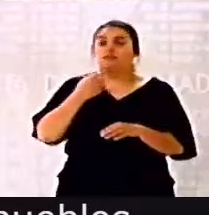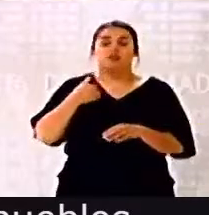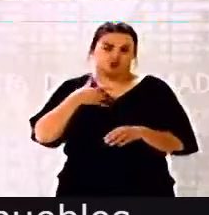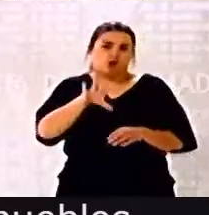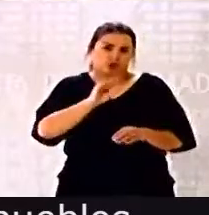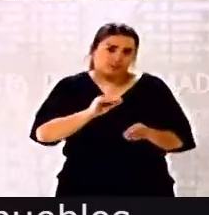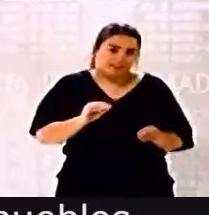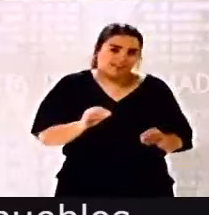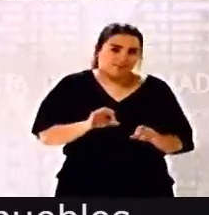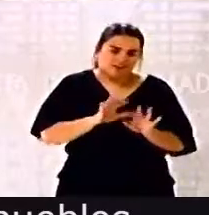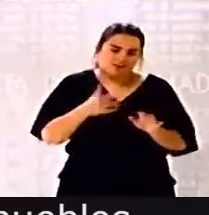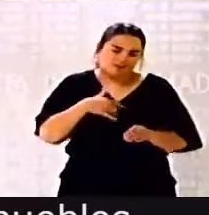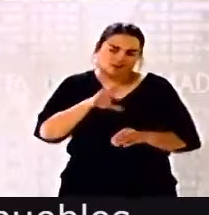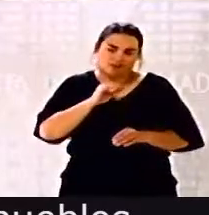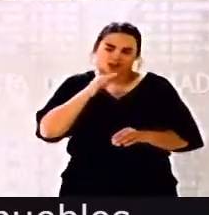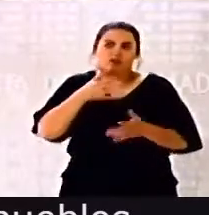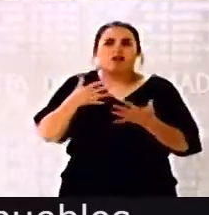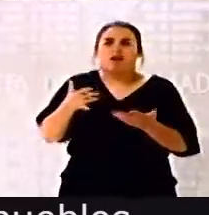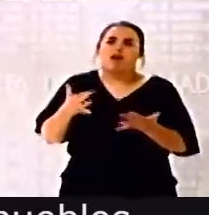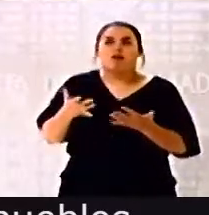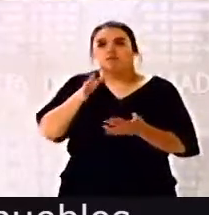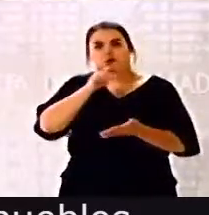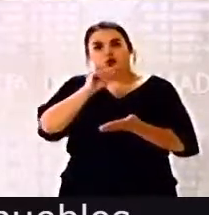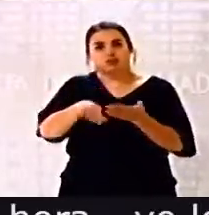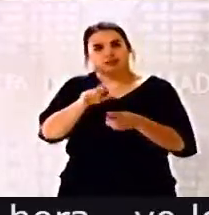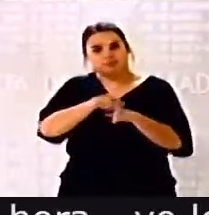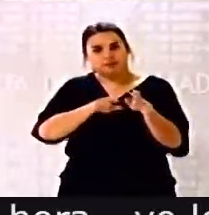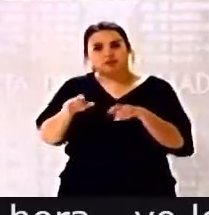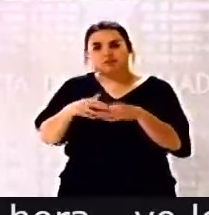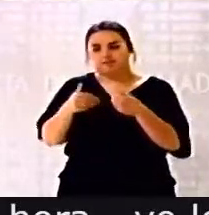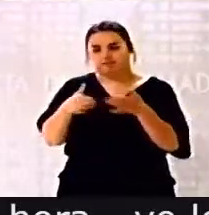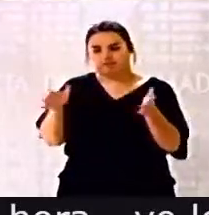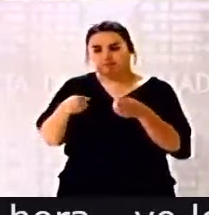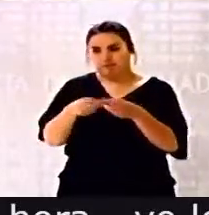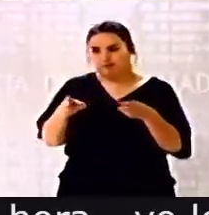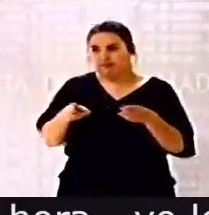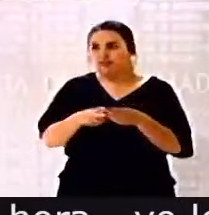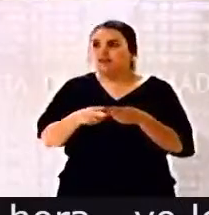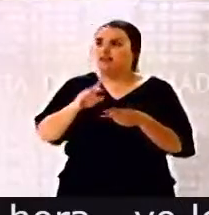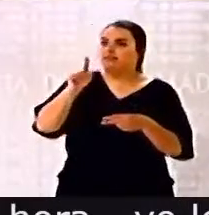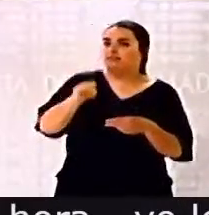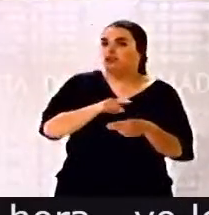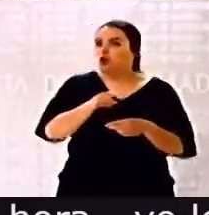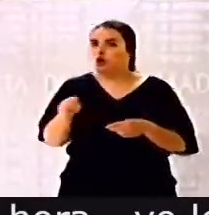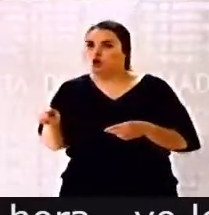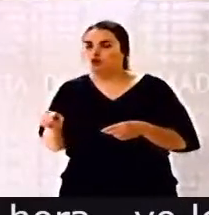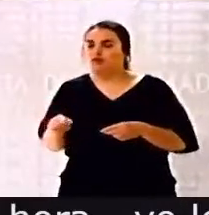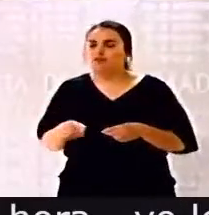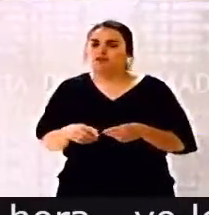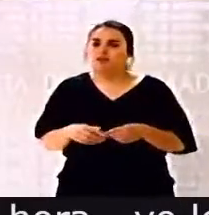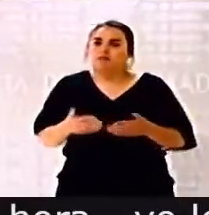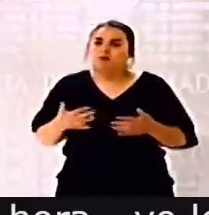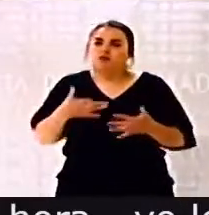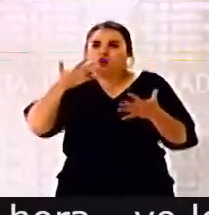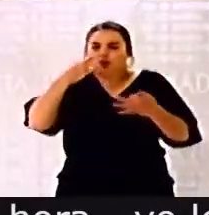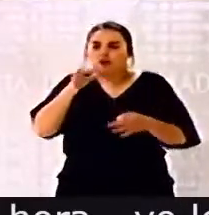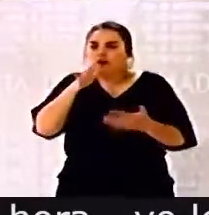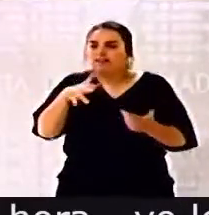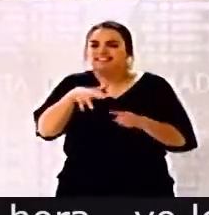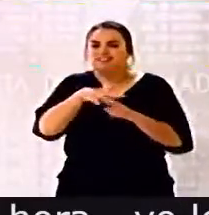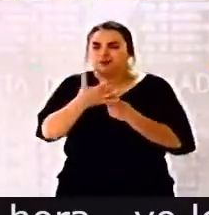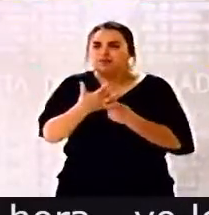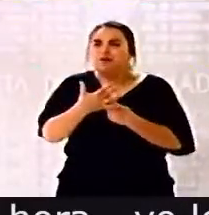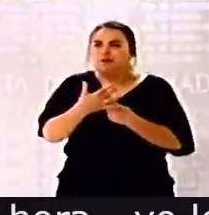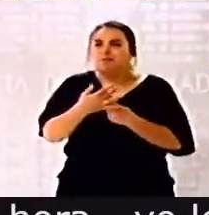entiendo, nos metieron prisa porque tenían que contratar a las personas que abriesen las piscinas o que no abriesen cuanto antes. Pero yo creo que es un momento de